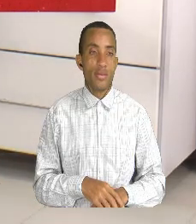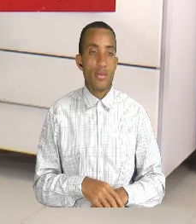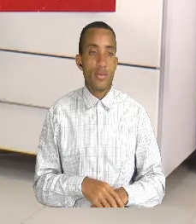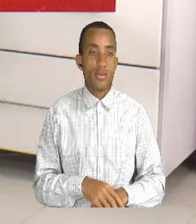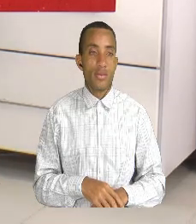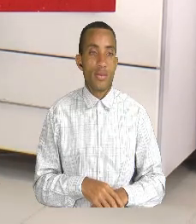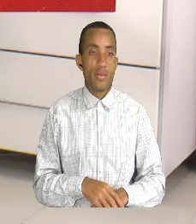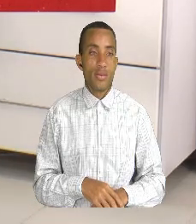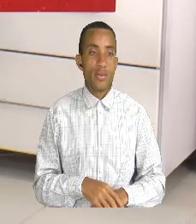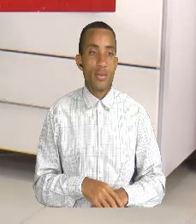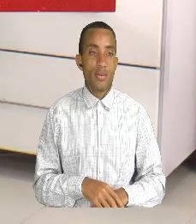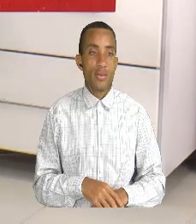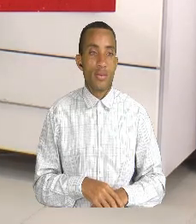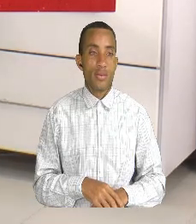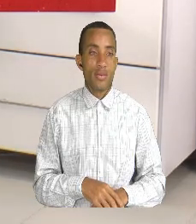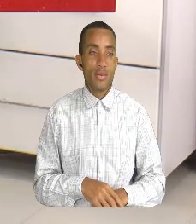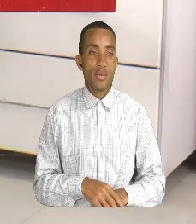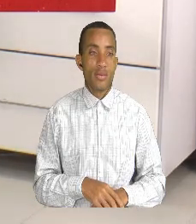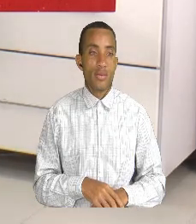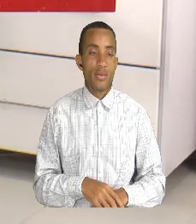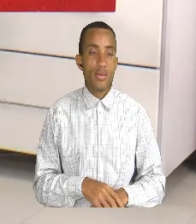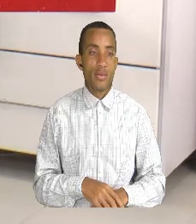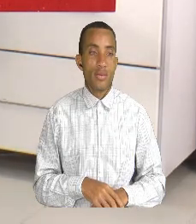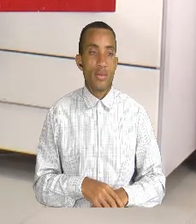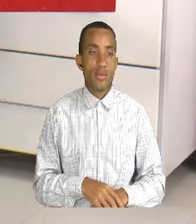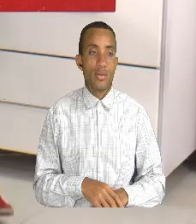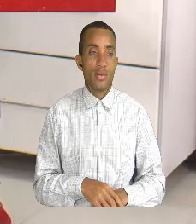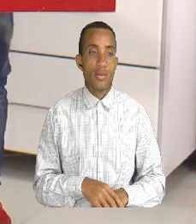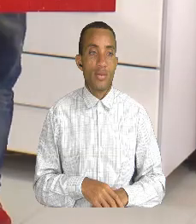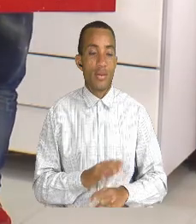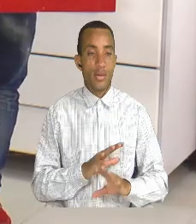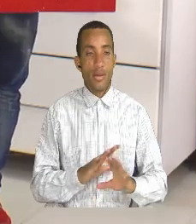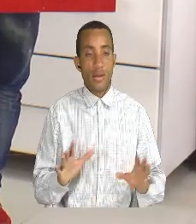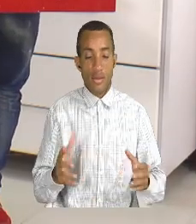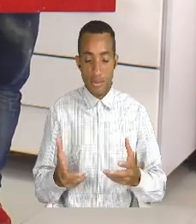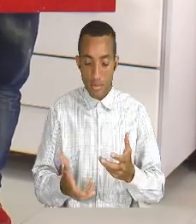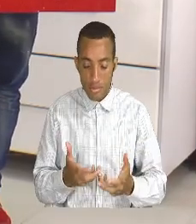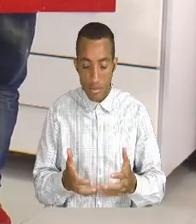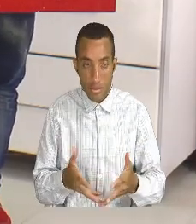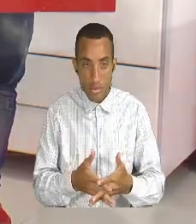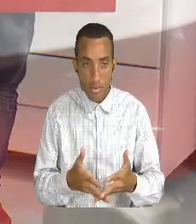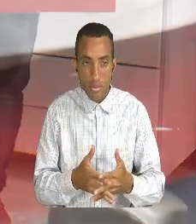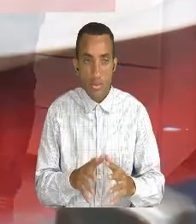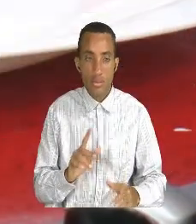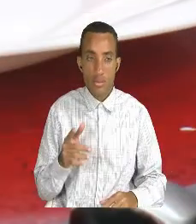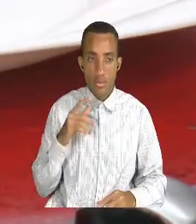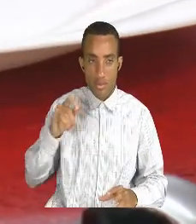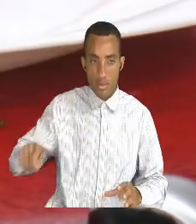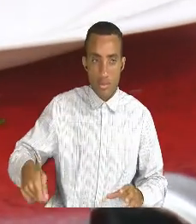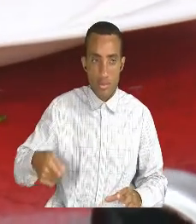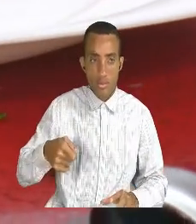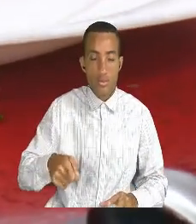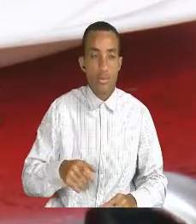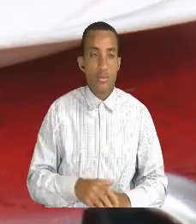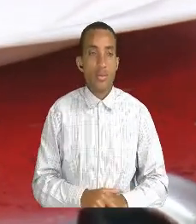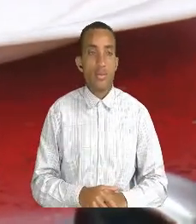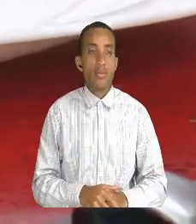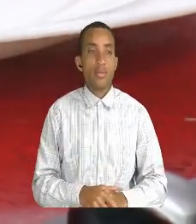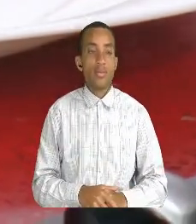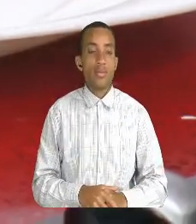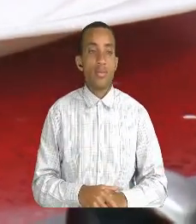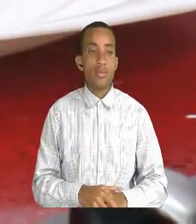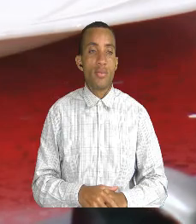acá? Vamos a apagar la pan. Voy a montar mi arroz sobre mi cuchara. Ok. Yo